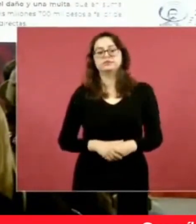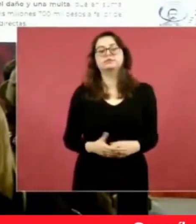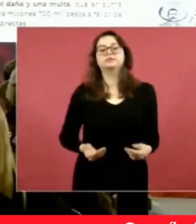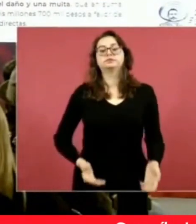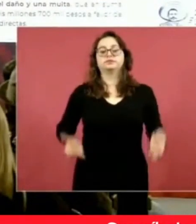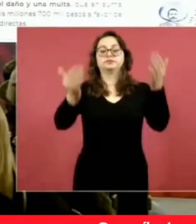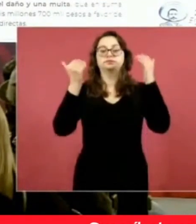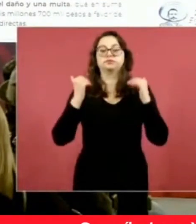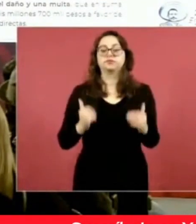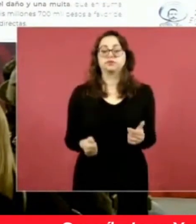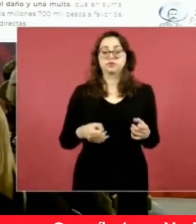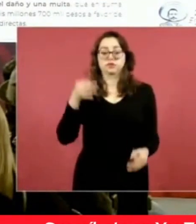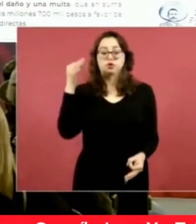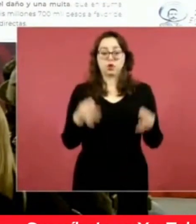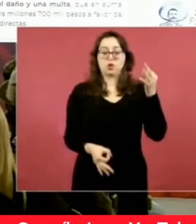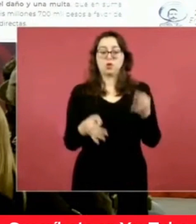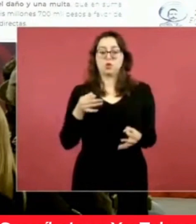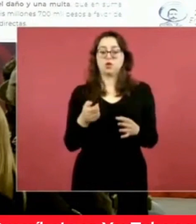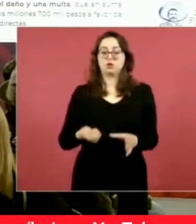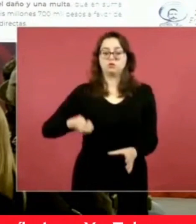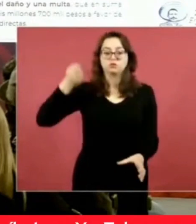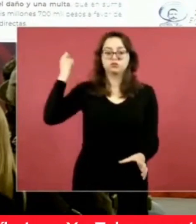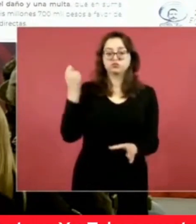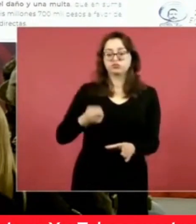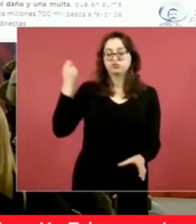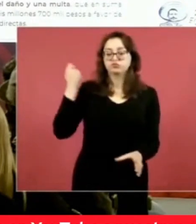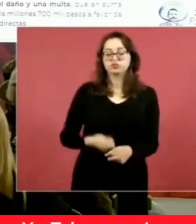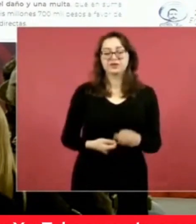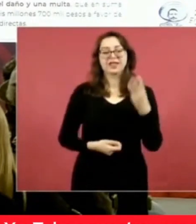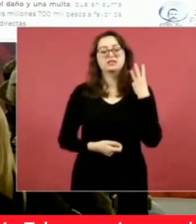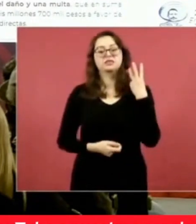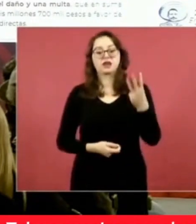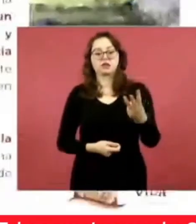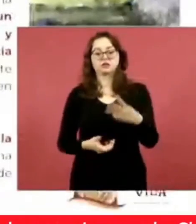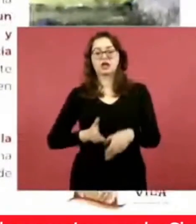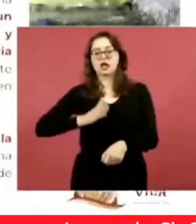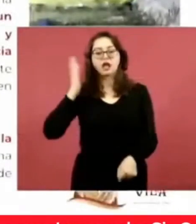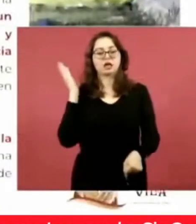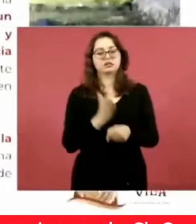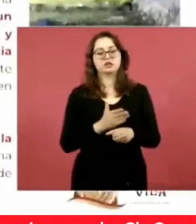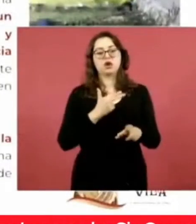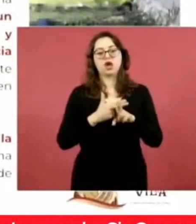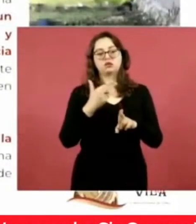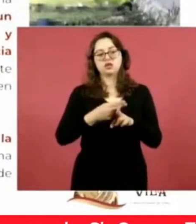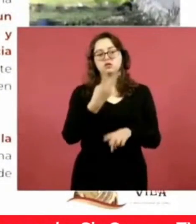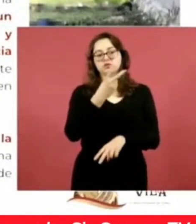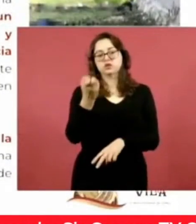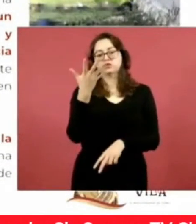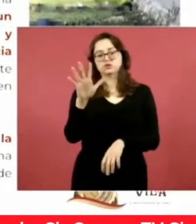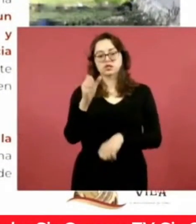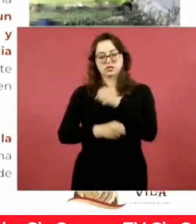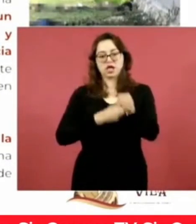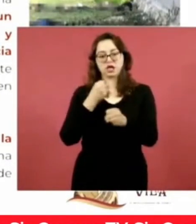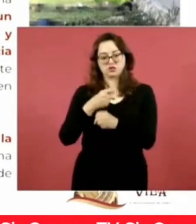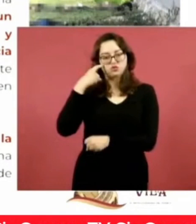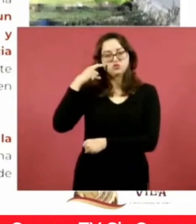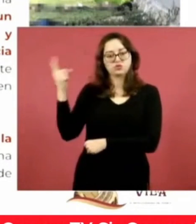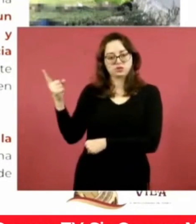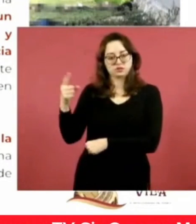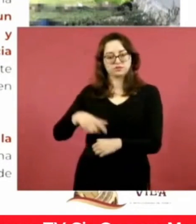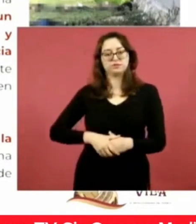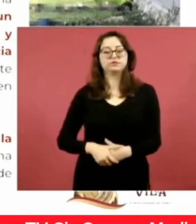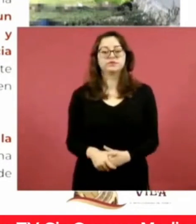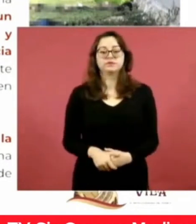tres walterio José Luis y Flavio por 210 años de prisión tras acreditar su